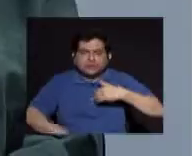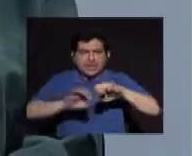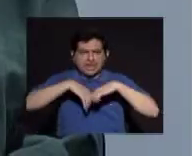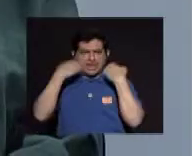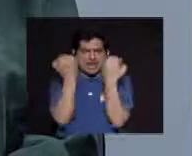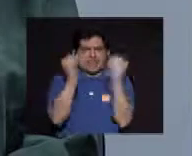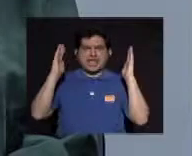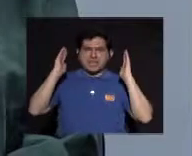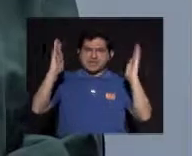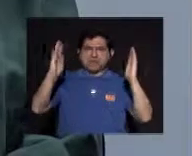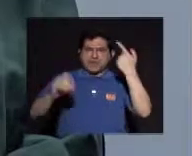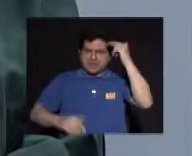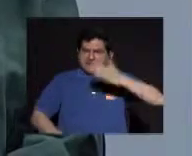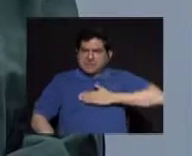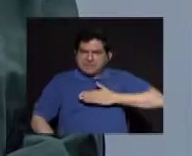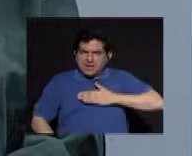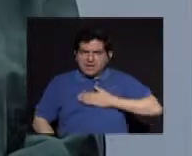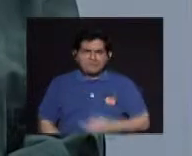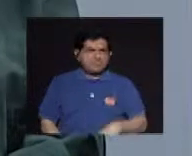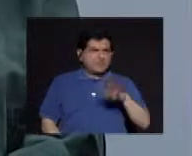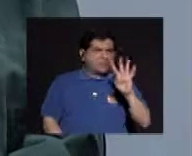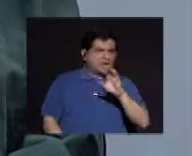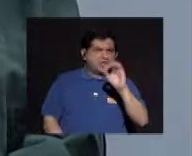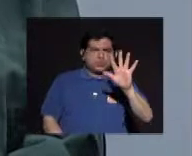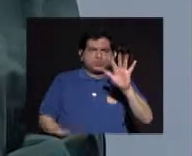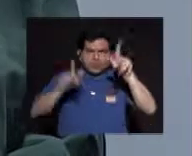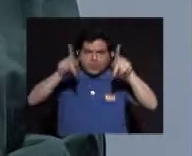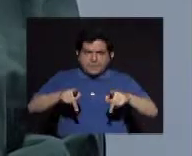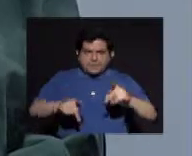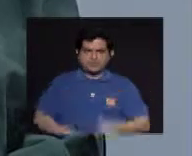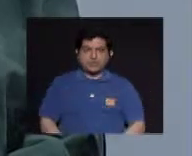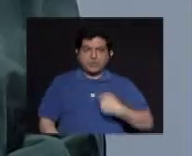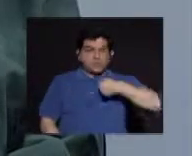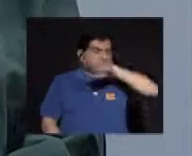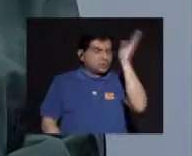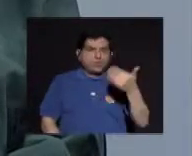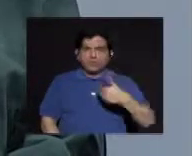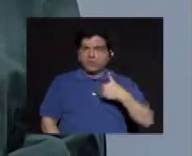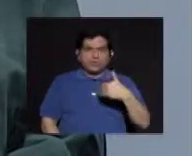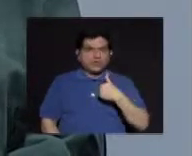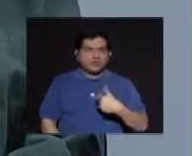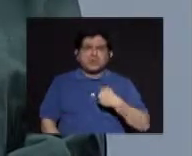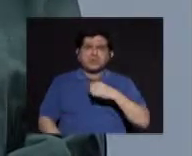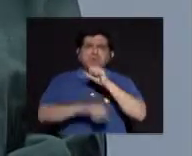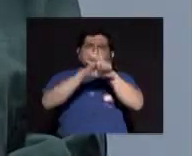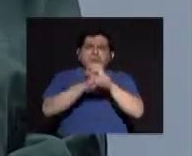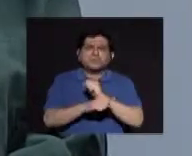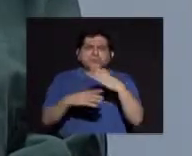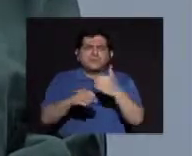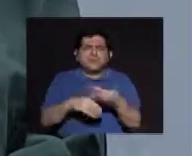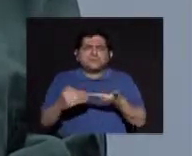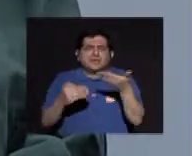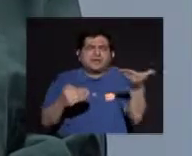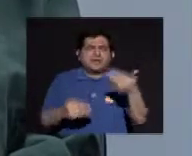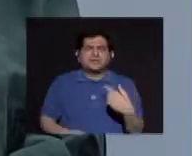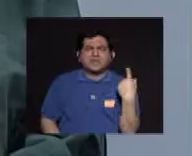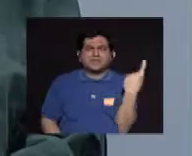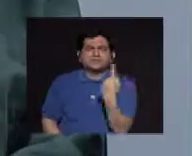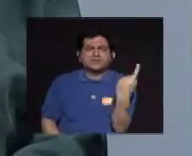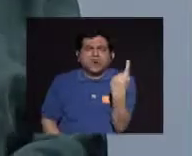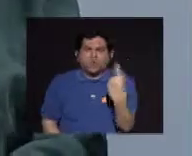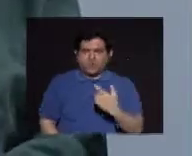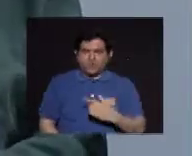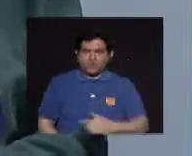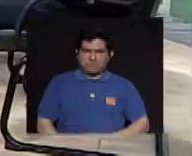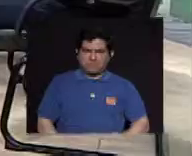Y de hecho, tener un equipo tan grande para mí fue como de 4 o 5 personas, que yo nunca había tenido eso. Uno está acostumbrado a hacer las cosas casi